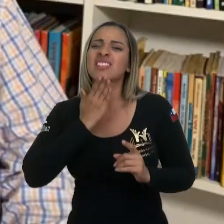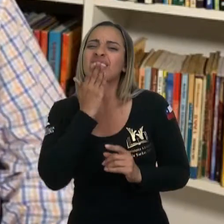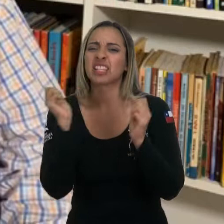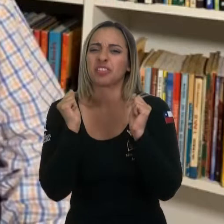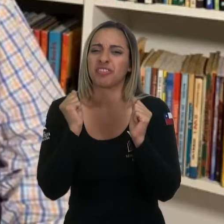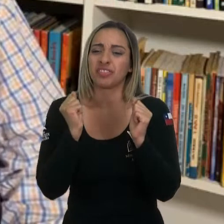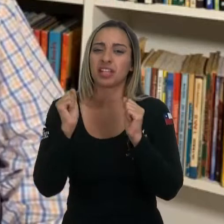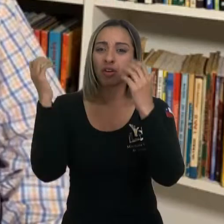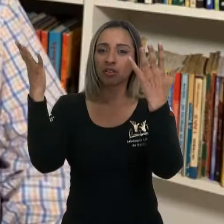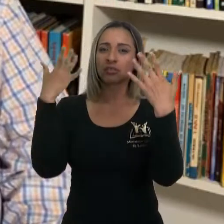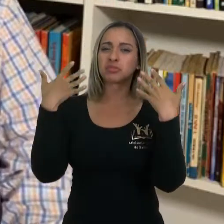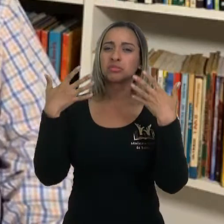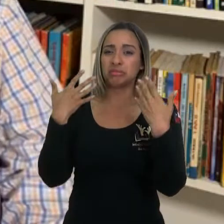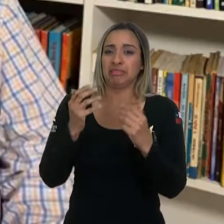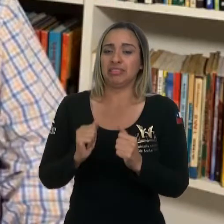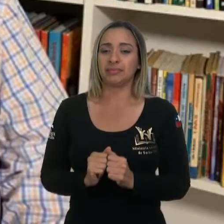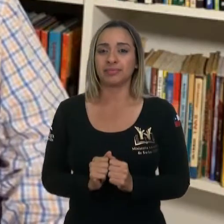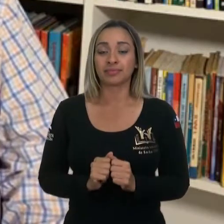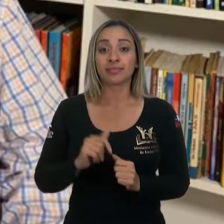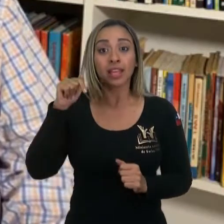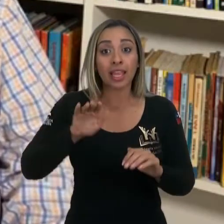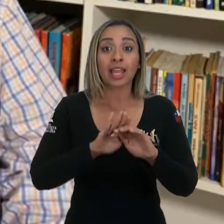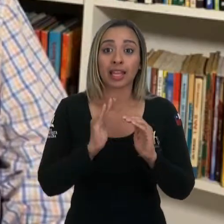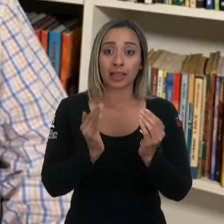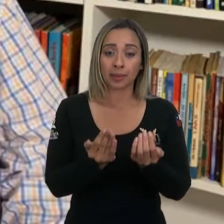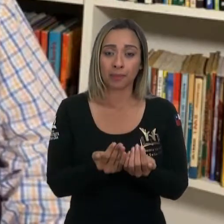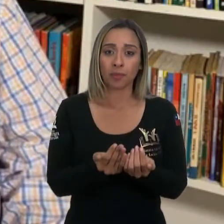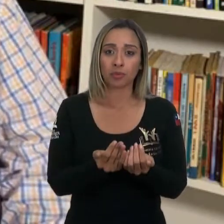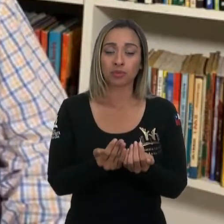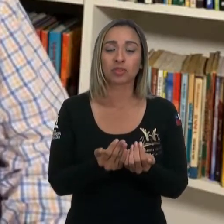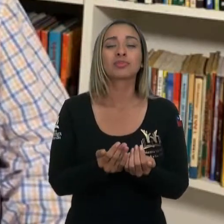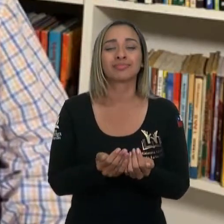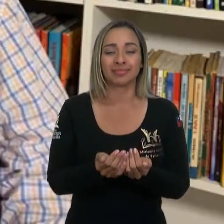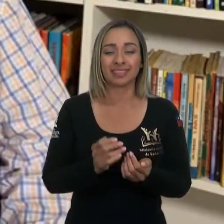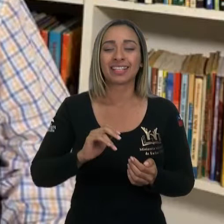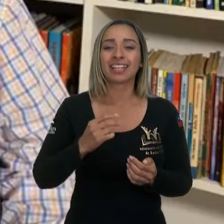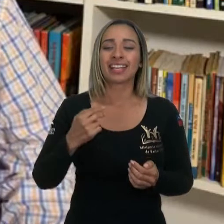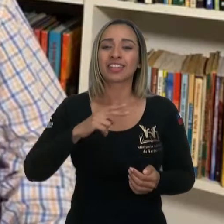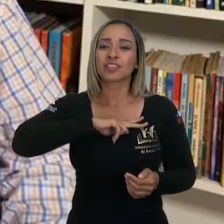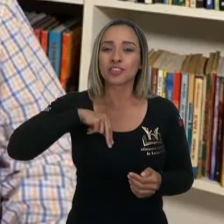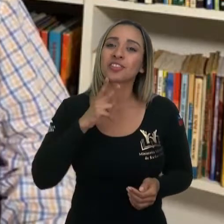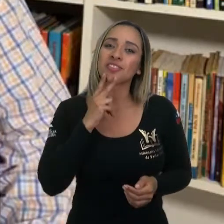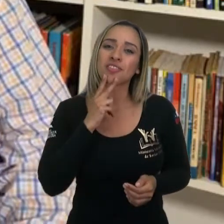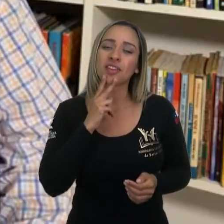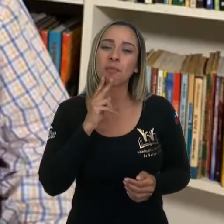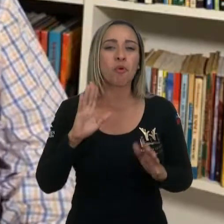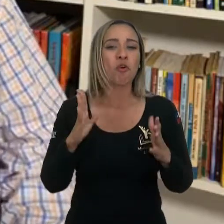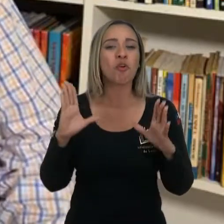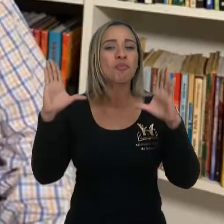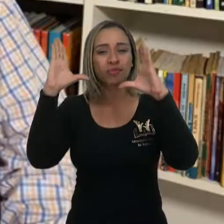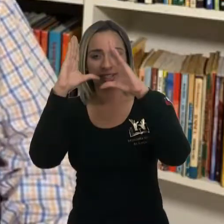helados y contrarios. Yo creo que el mundo en estos momentos está viviendo una noche, un